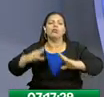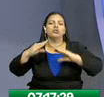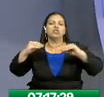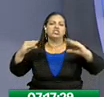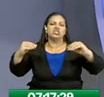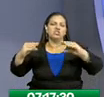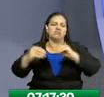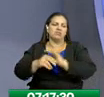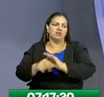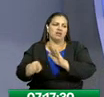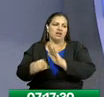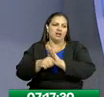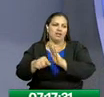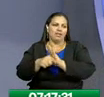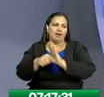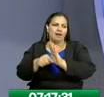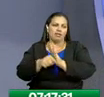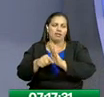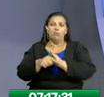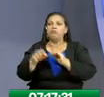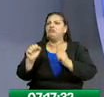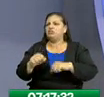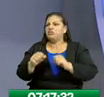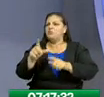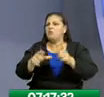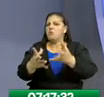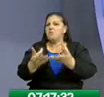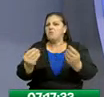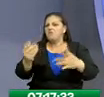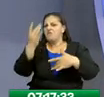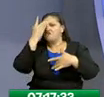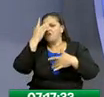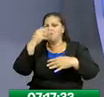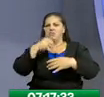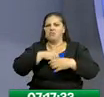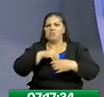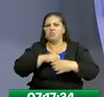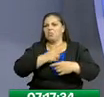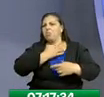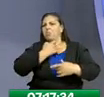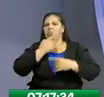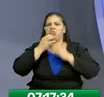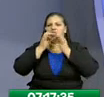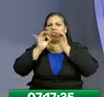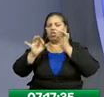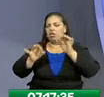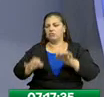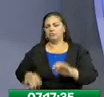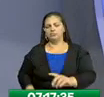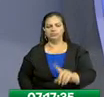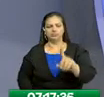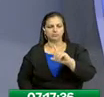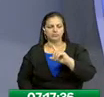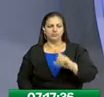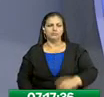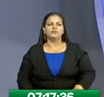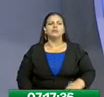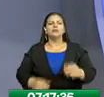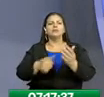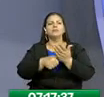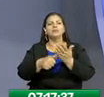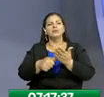No tendría razón de ser mientras el Ministerio de Salud Pública esté haciendo la vigilancia oportuna. El